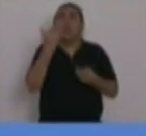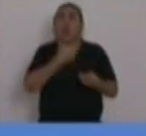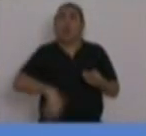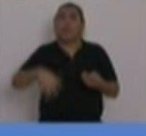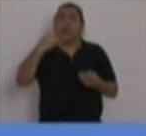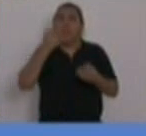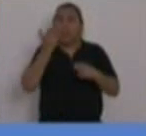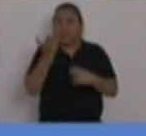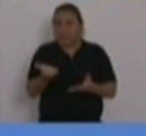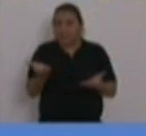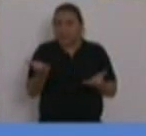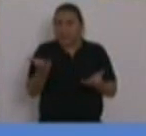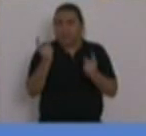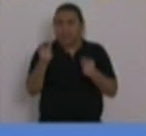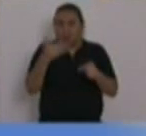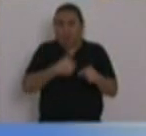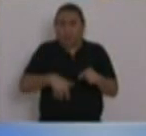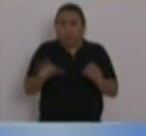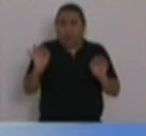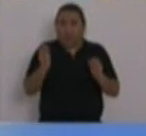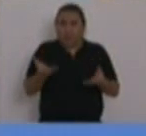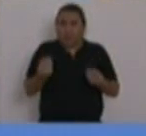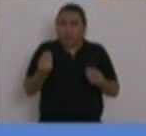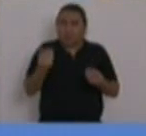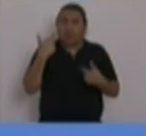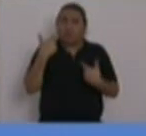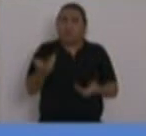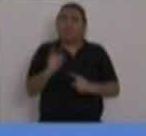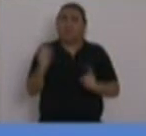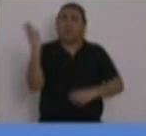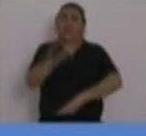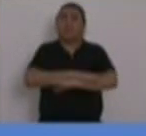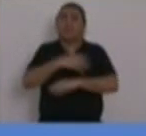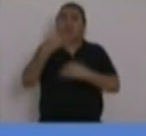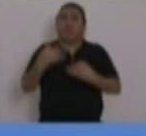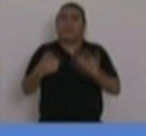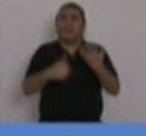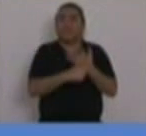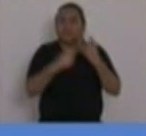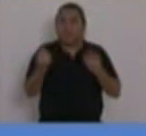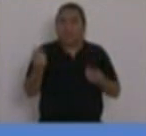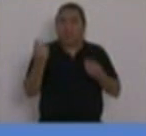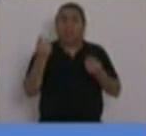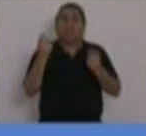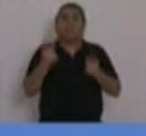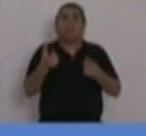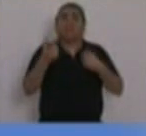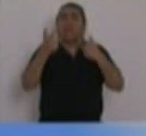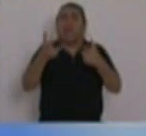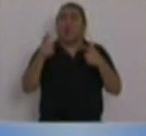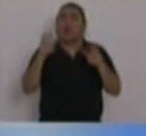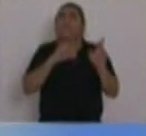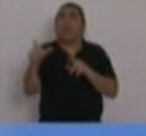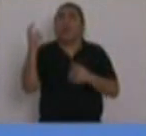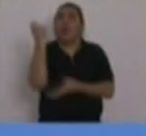era uno de ellos. Dijo que era una bendición el bajo nivel de endeudamiento. Yo no comparto eso, porque el gobierno de Cambiemos